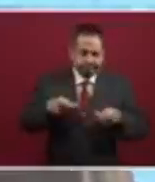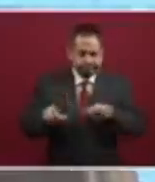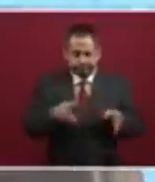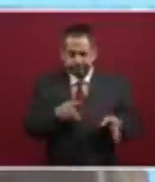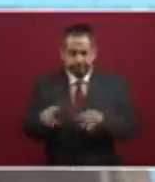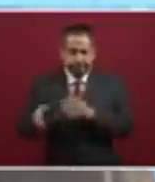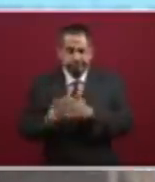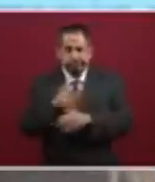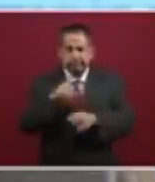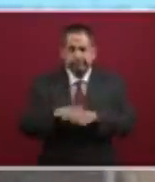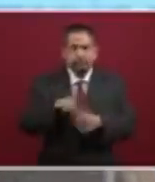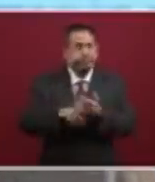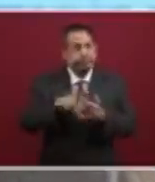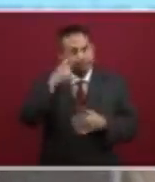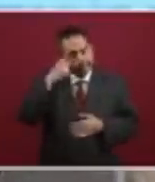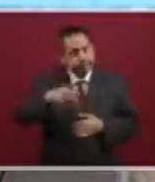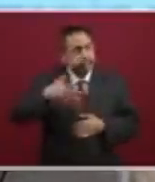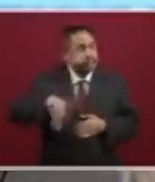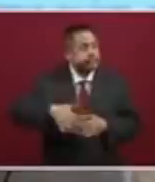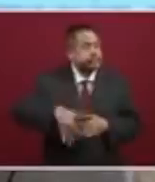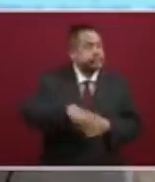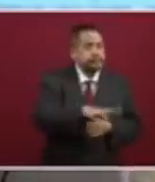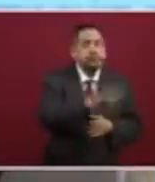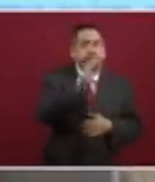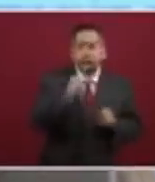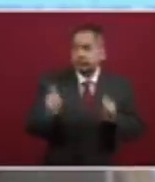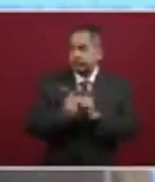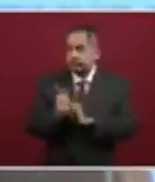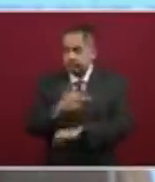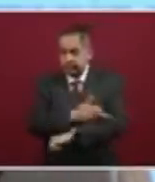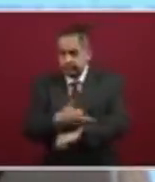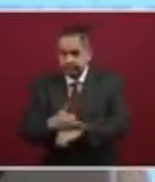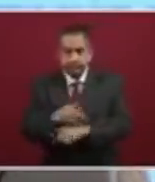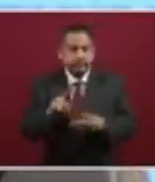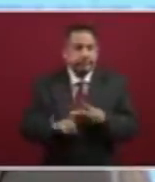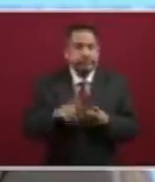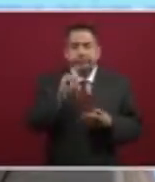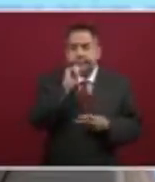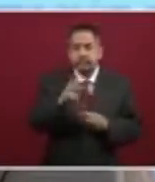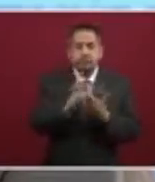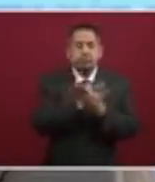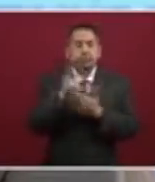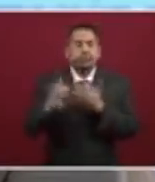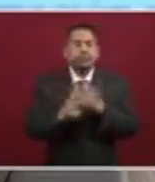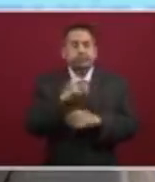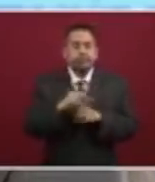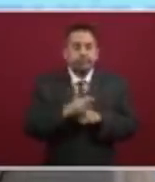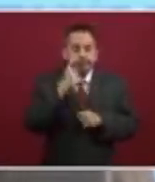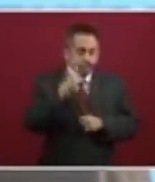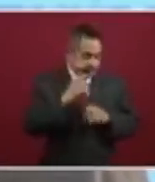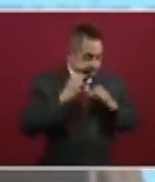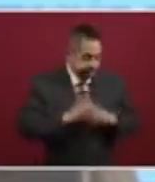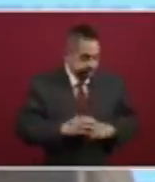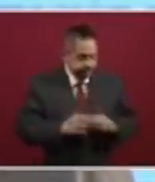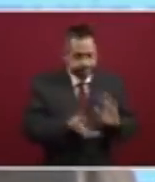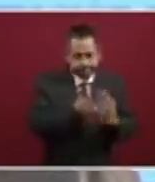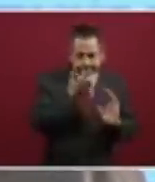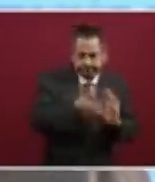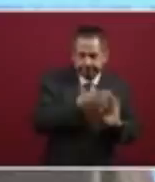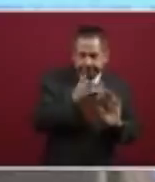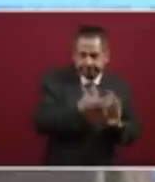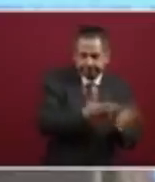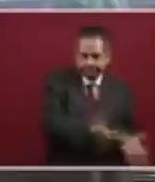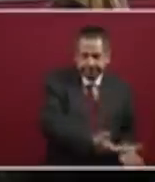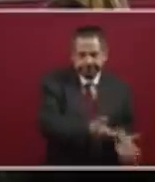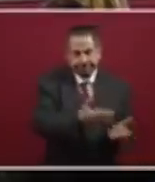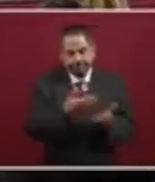y acompañamiento de las familias, así como el Programa Nacional de Exhumaciones e Identificación Forenses,